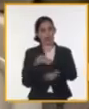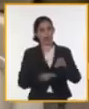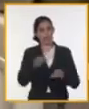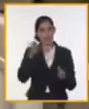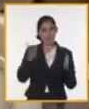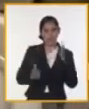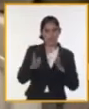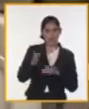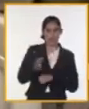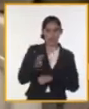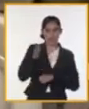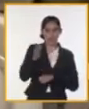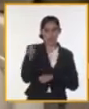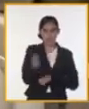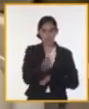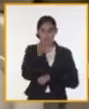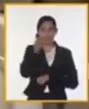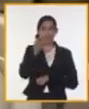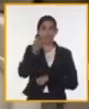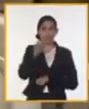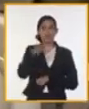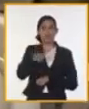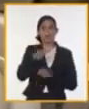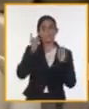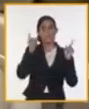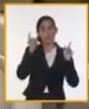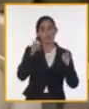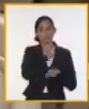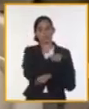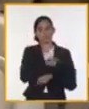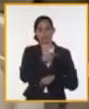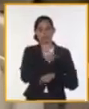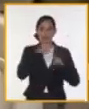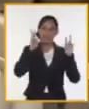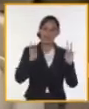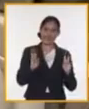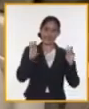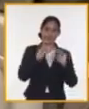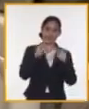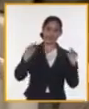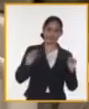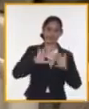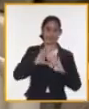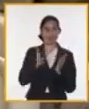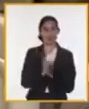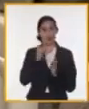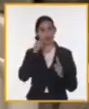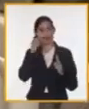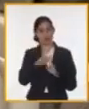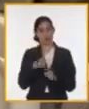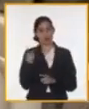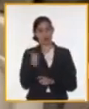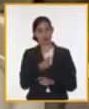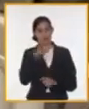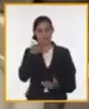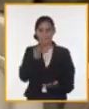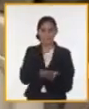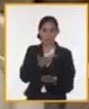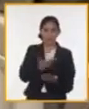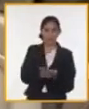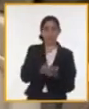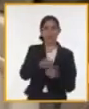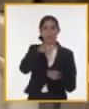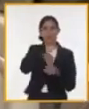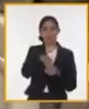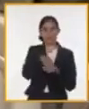lugar a la política de cuadro, tema que transversaliza todo lo que nos estamos proponiendo, que limita o no el trabajo de la organización, y que